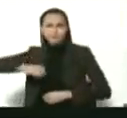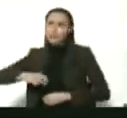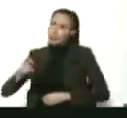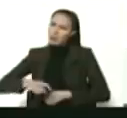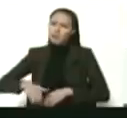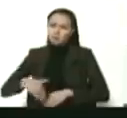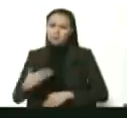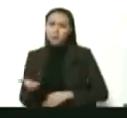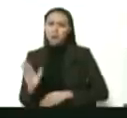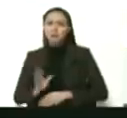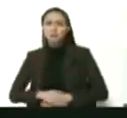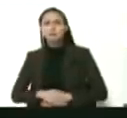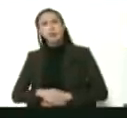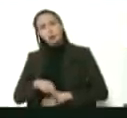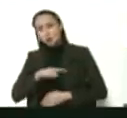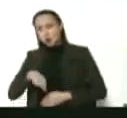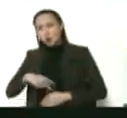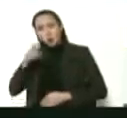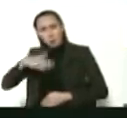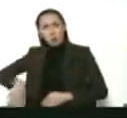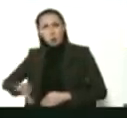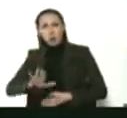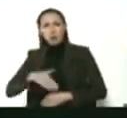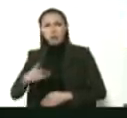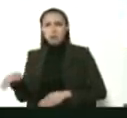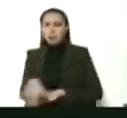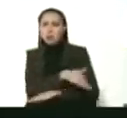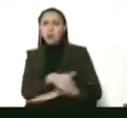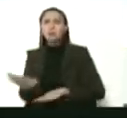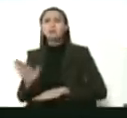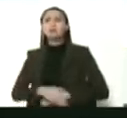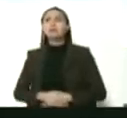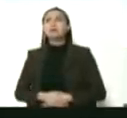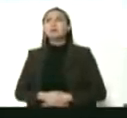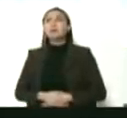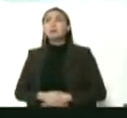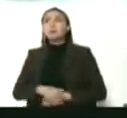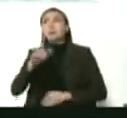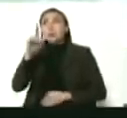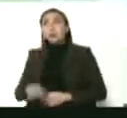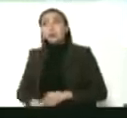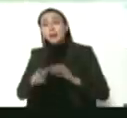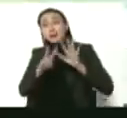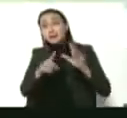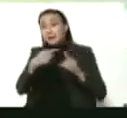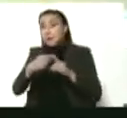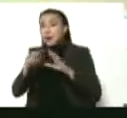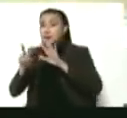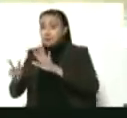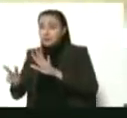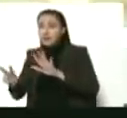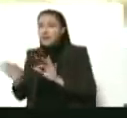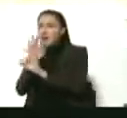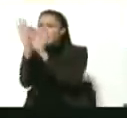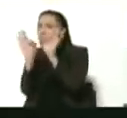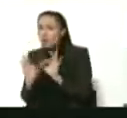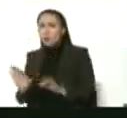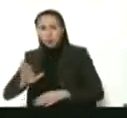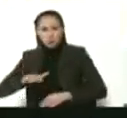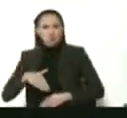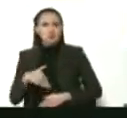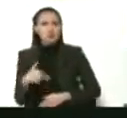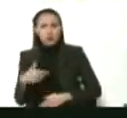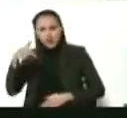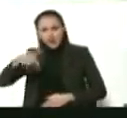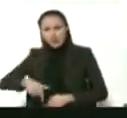necesaria para nuestro pueblo. Si es posible, con el método 7+7, es posible.